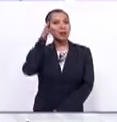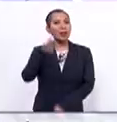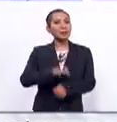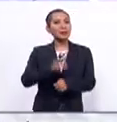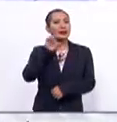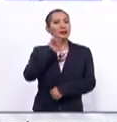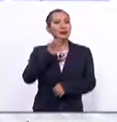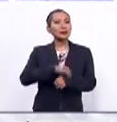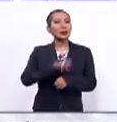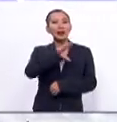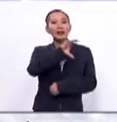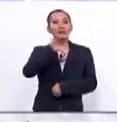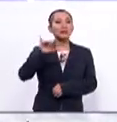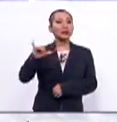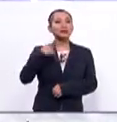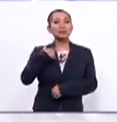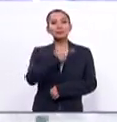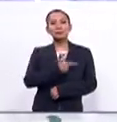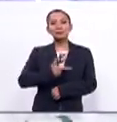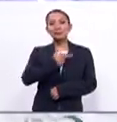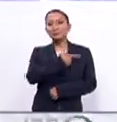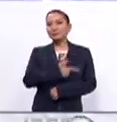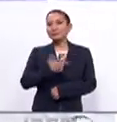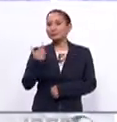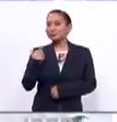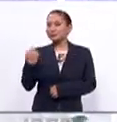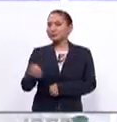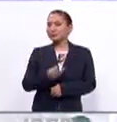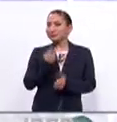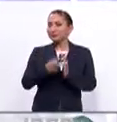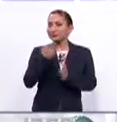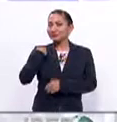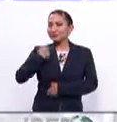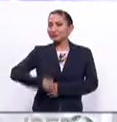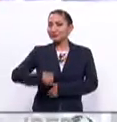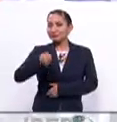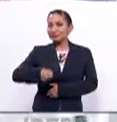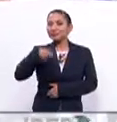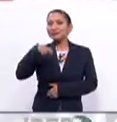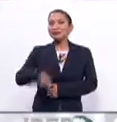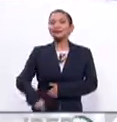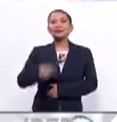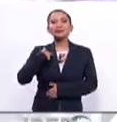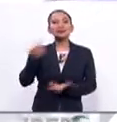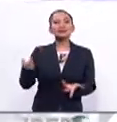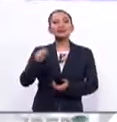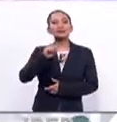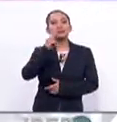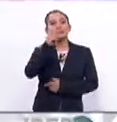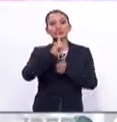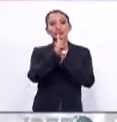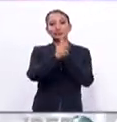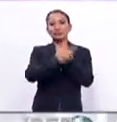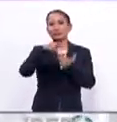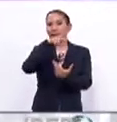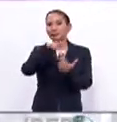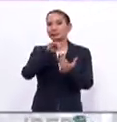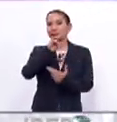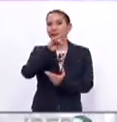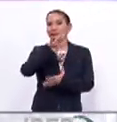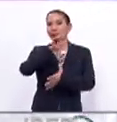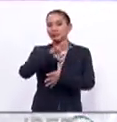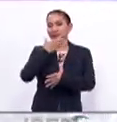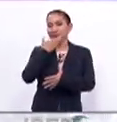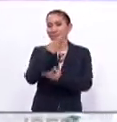¿Qué tal, amigas y amigos del canal Iberoamericano? Es un verdadero placer tener la oportunidad de saludarlos desde los 22 países de la región